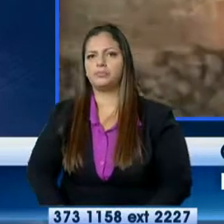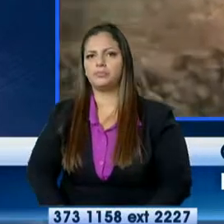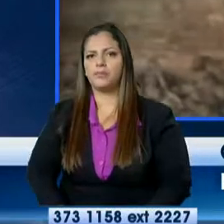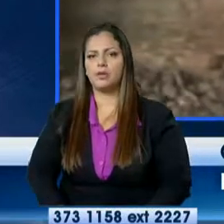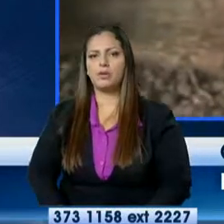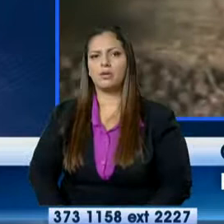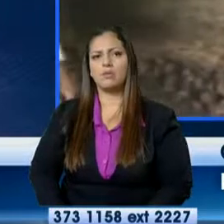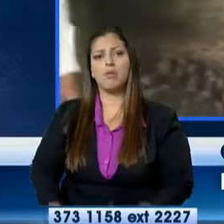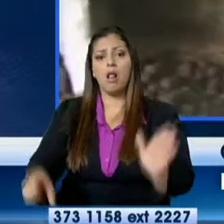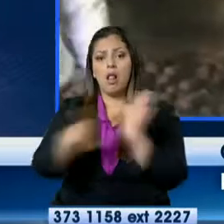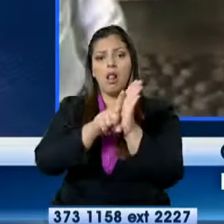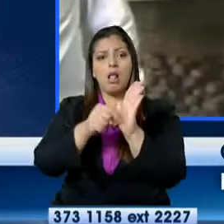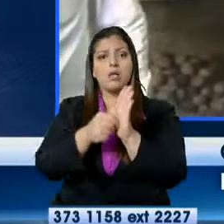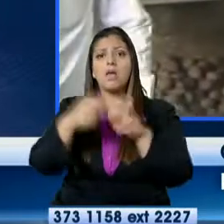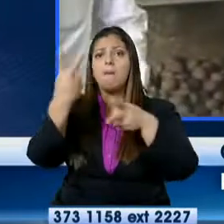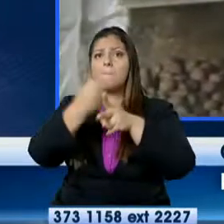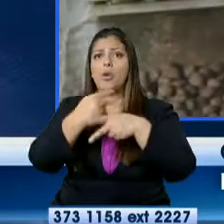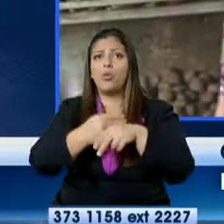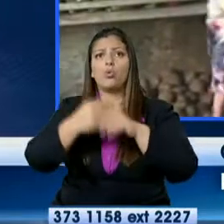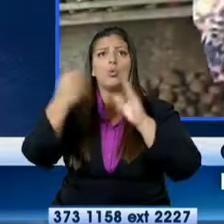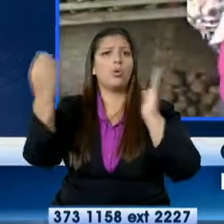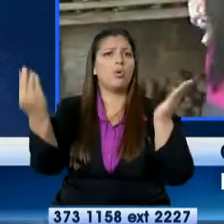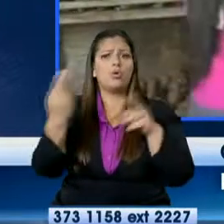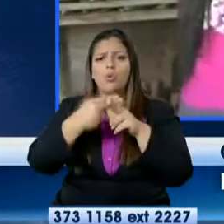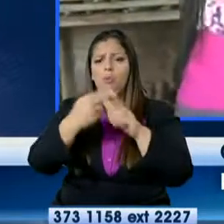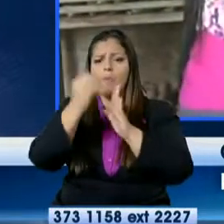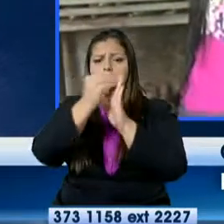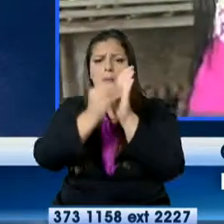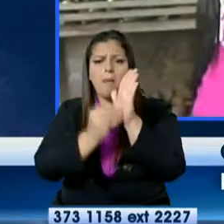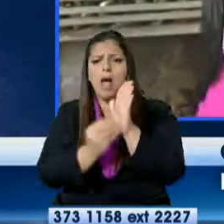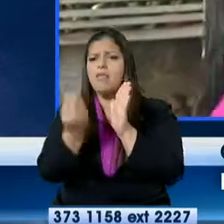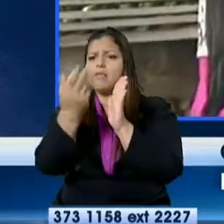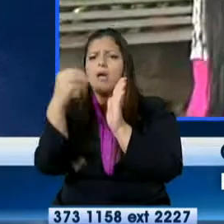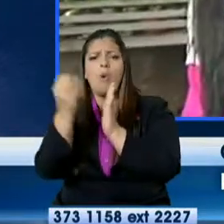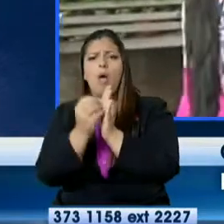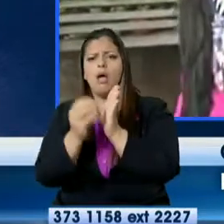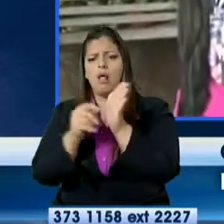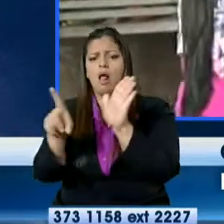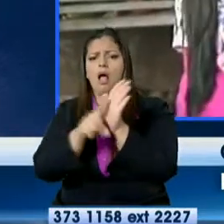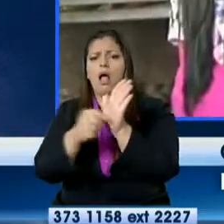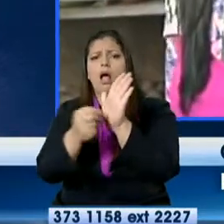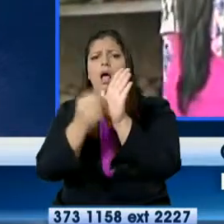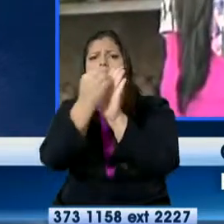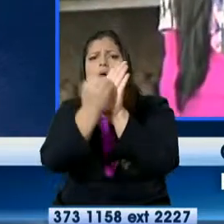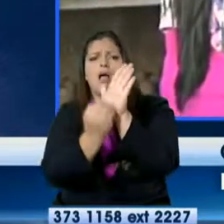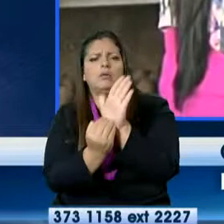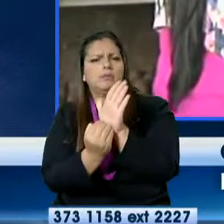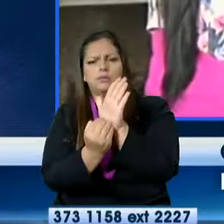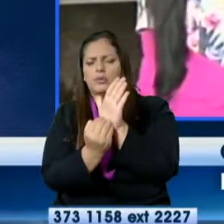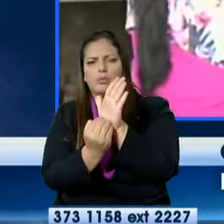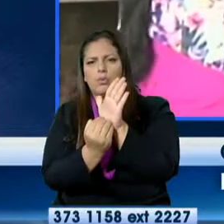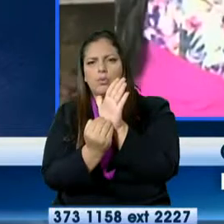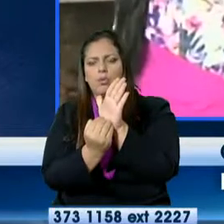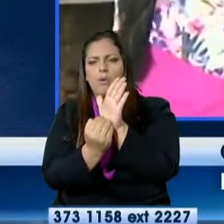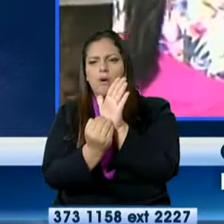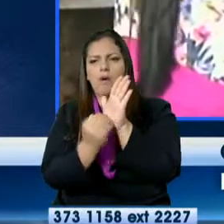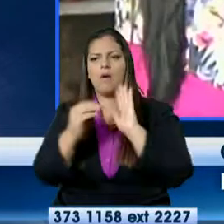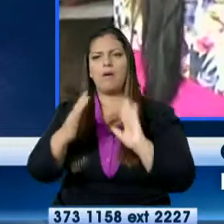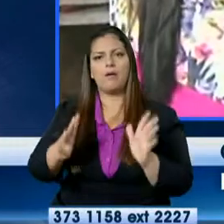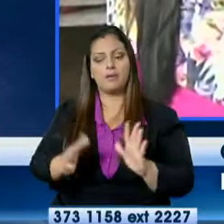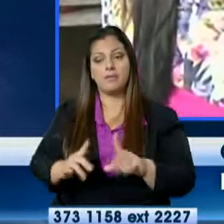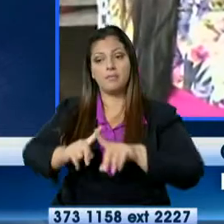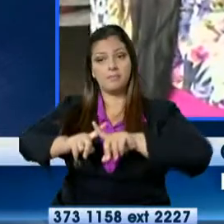sujetarse eso lo tenemos claro y partimos de un principio de libre comercialización hasta pérdida de mente